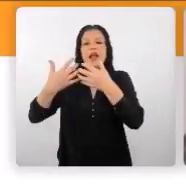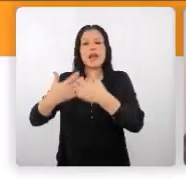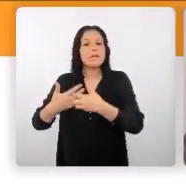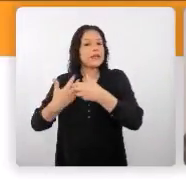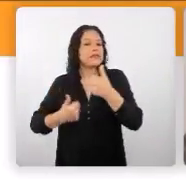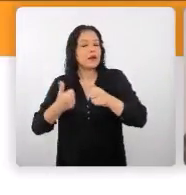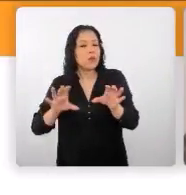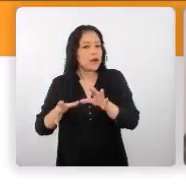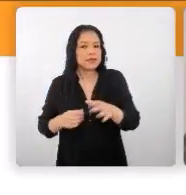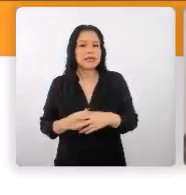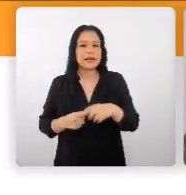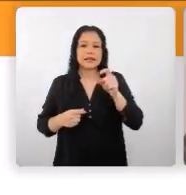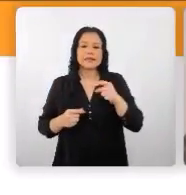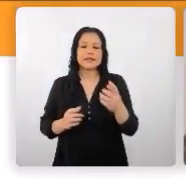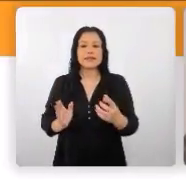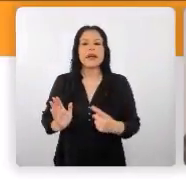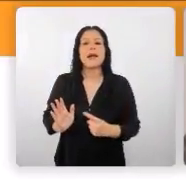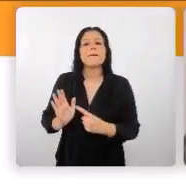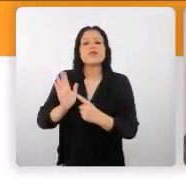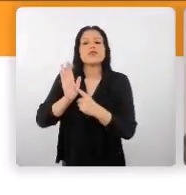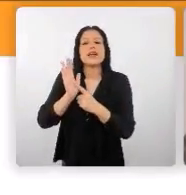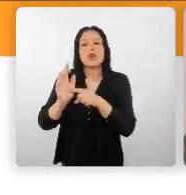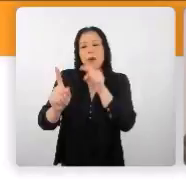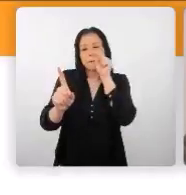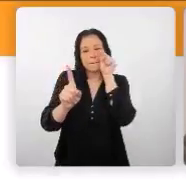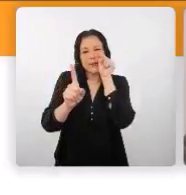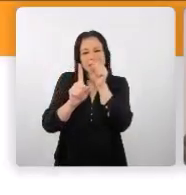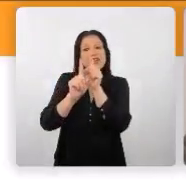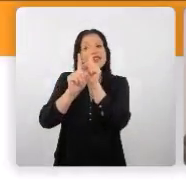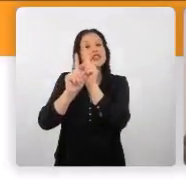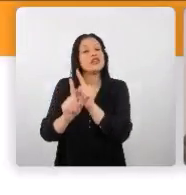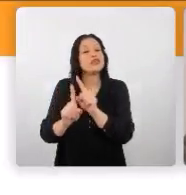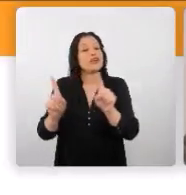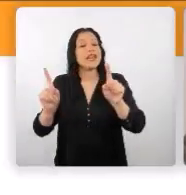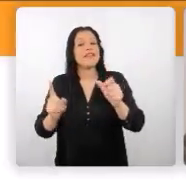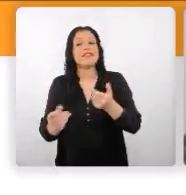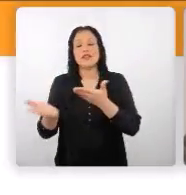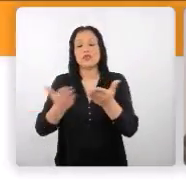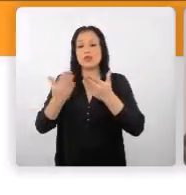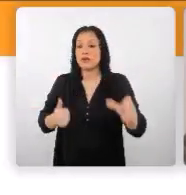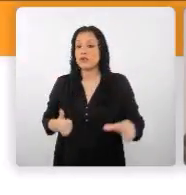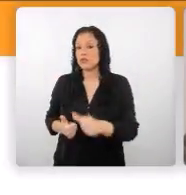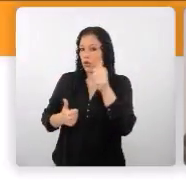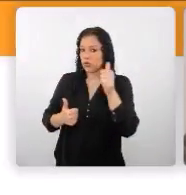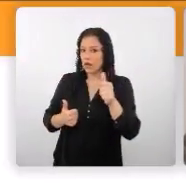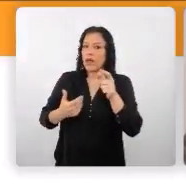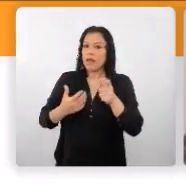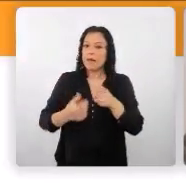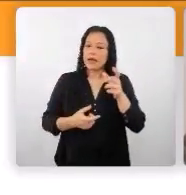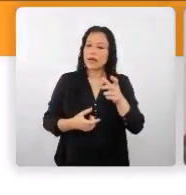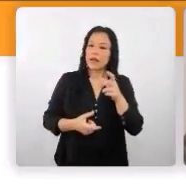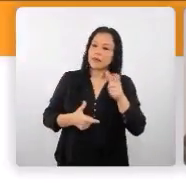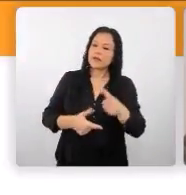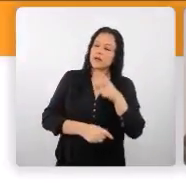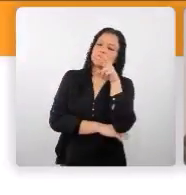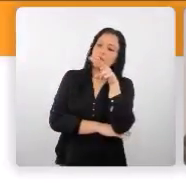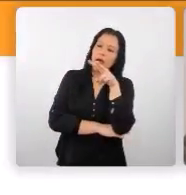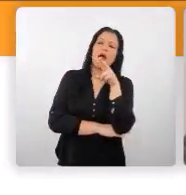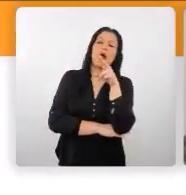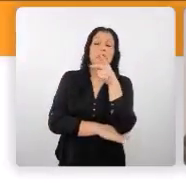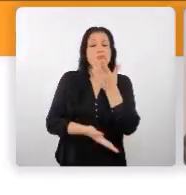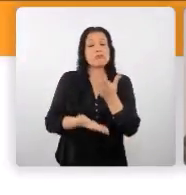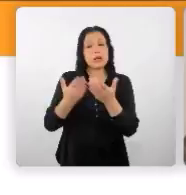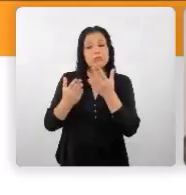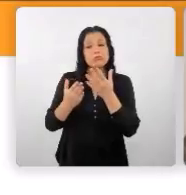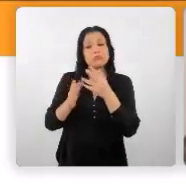hacer es destacar lo particular o lo diferente de sus servicios para que el operador alemán lo pueda considerar